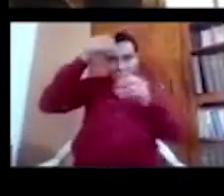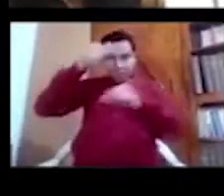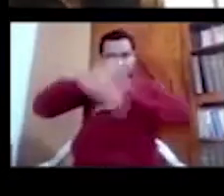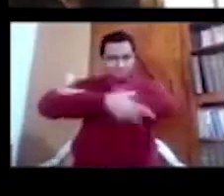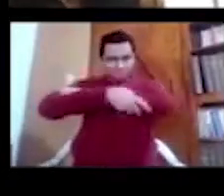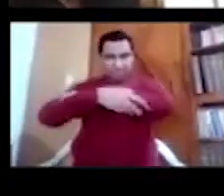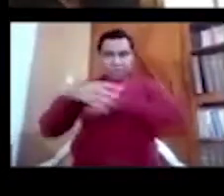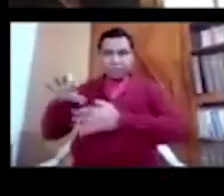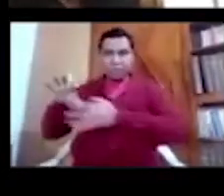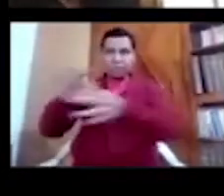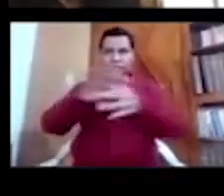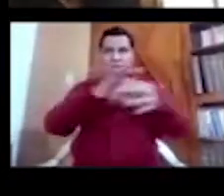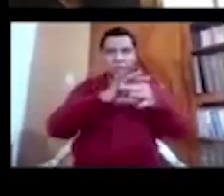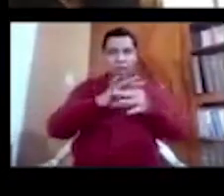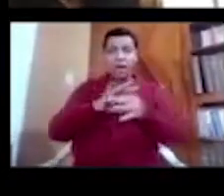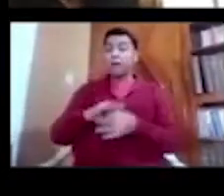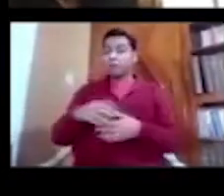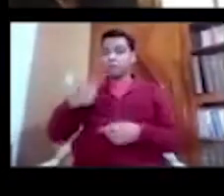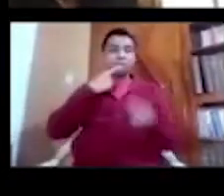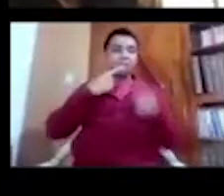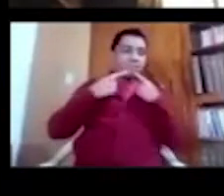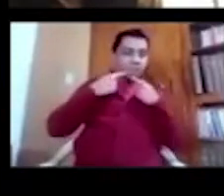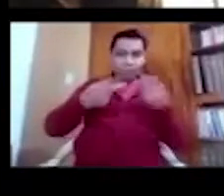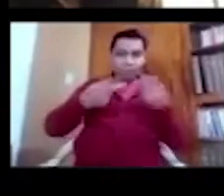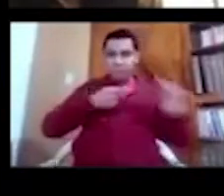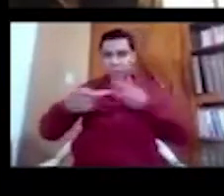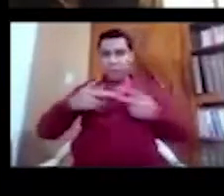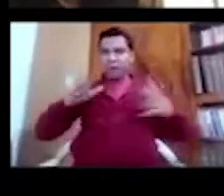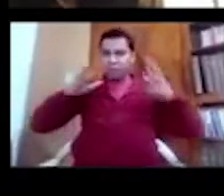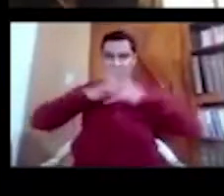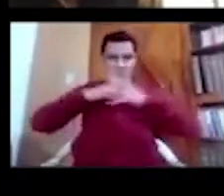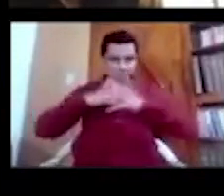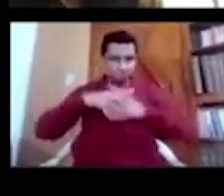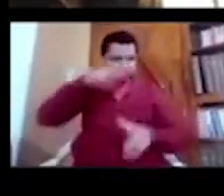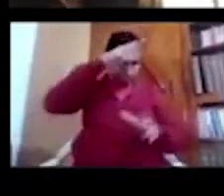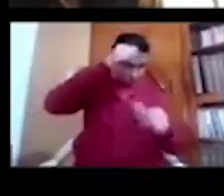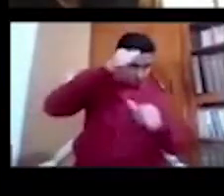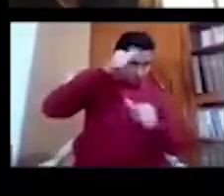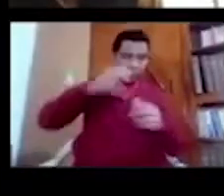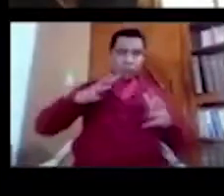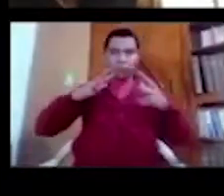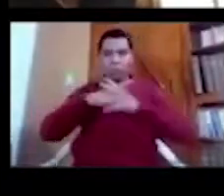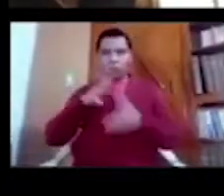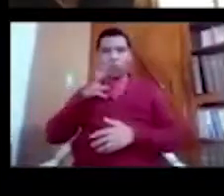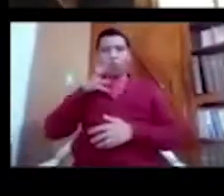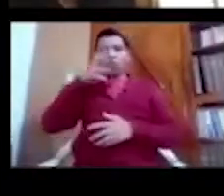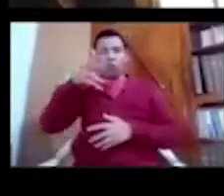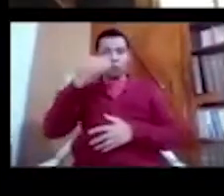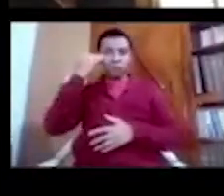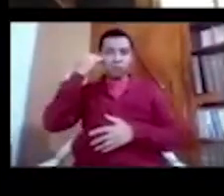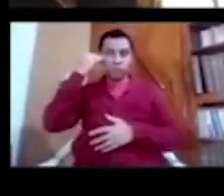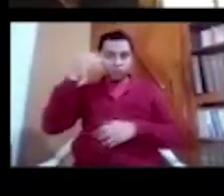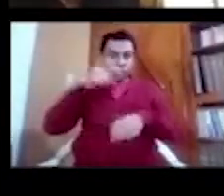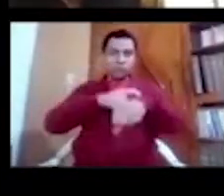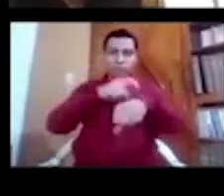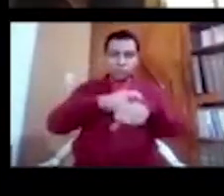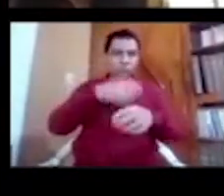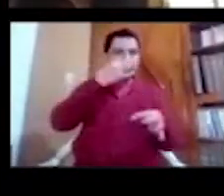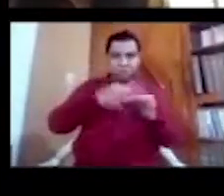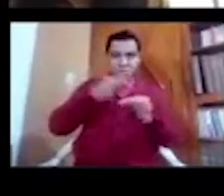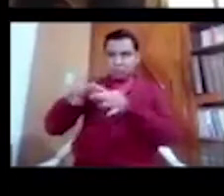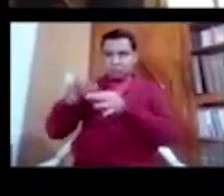pactan las guerras. Las guerras están planificadas, están estructuradas, tienen un tiempo, tienen un ritmo, depende